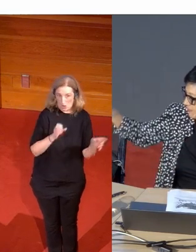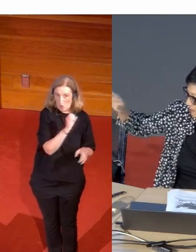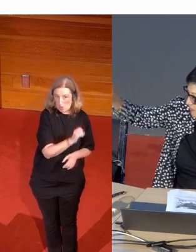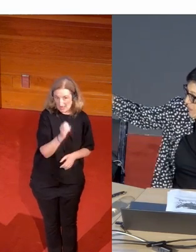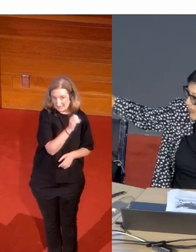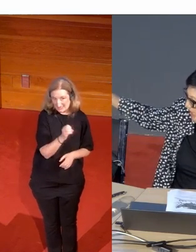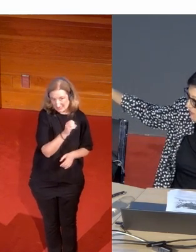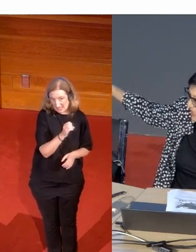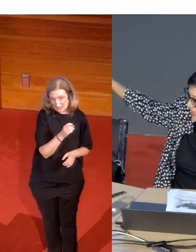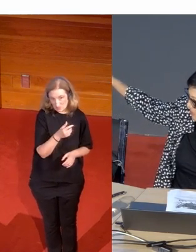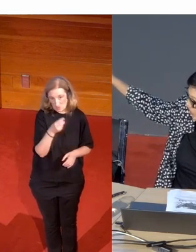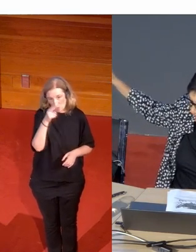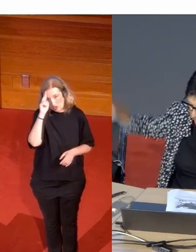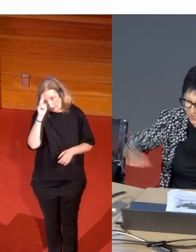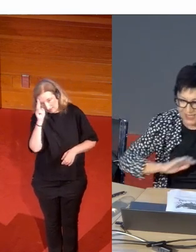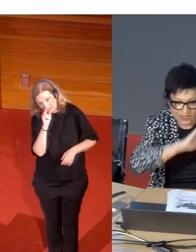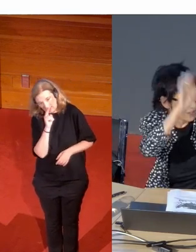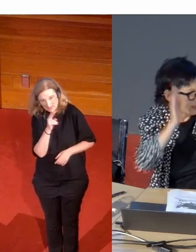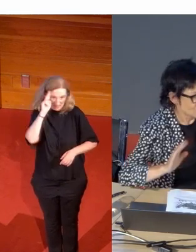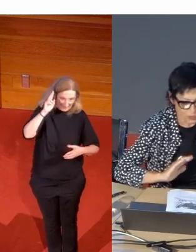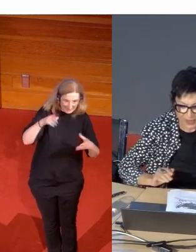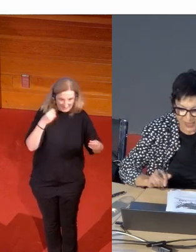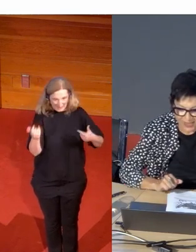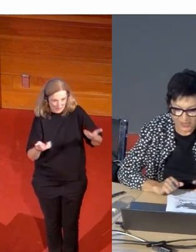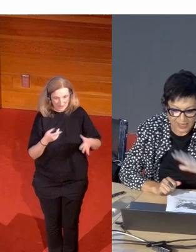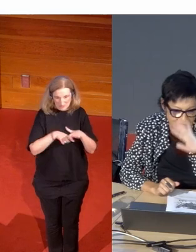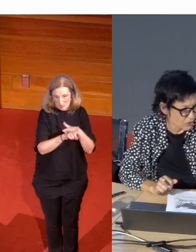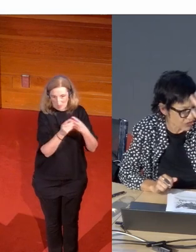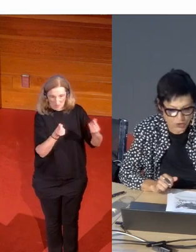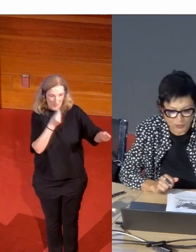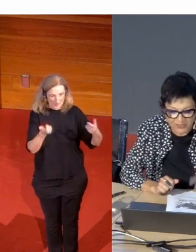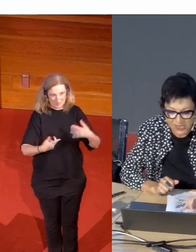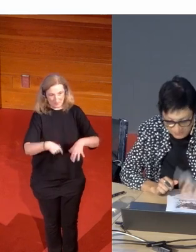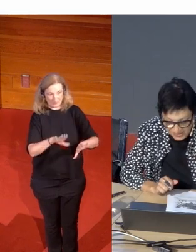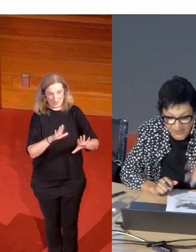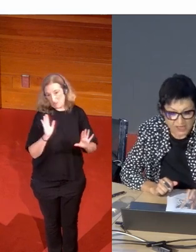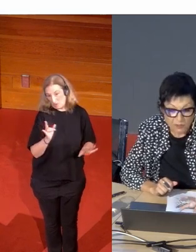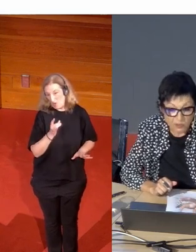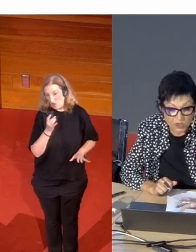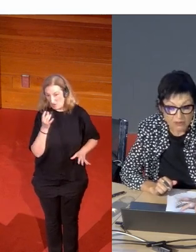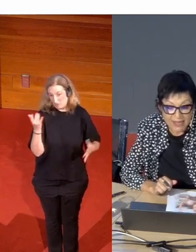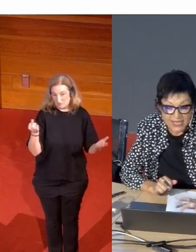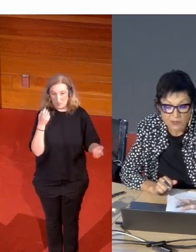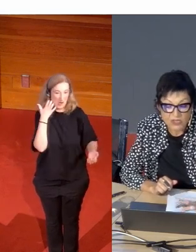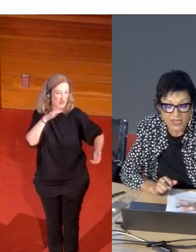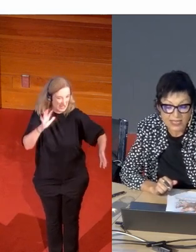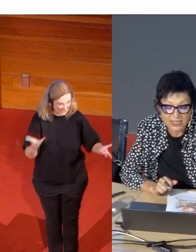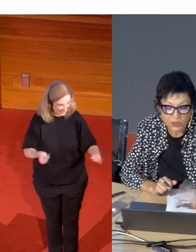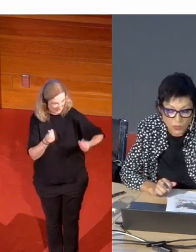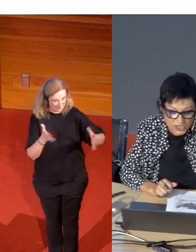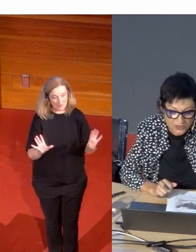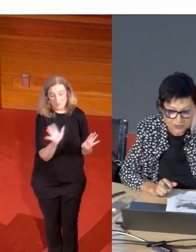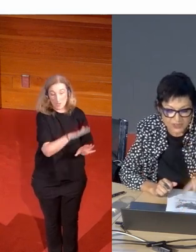como una Panda hippis y progress super en algunos casos super frikis bien pues allá sabemos que